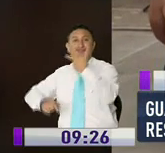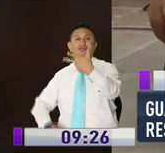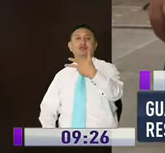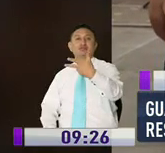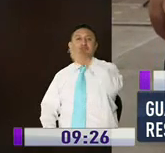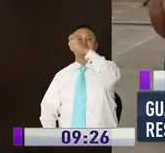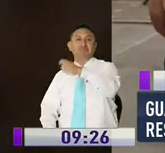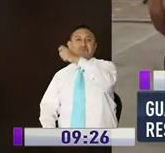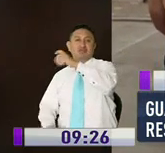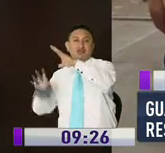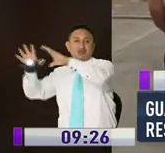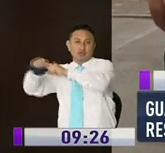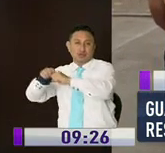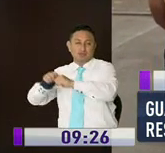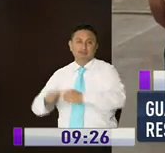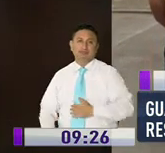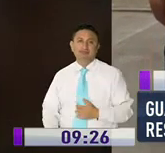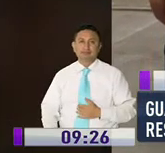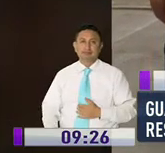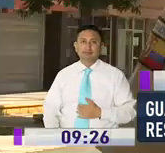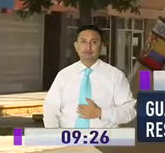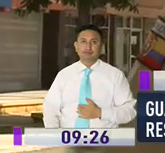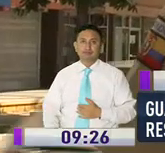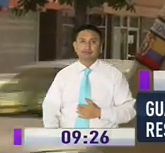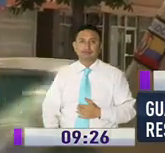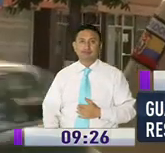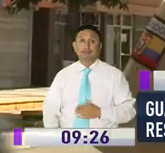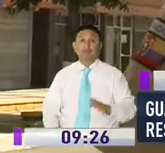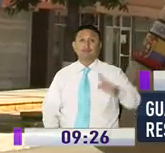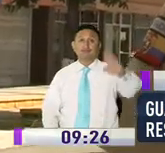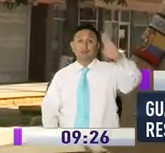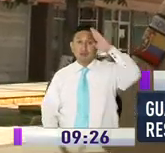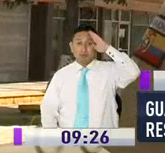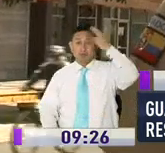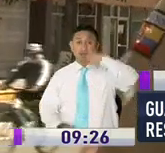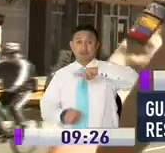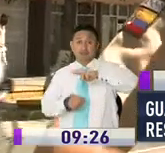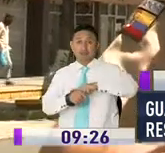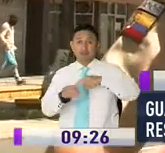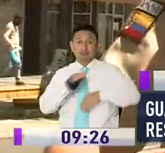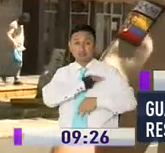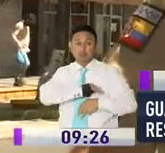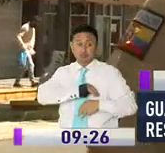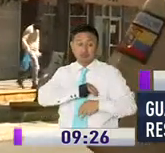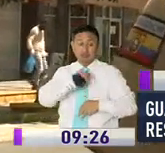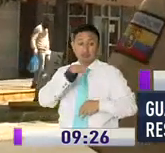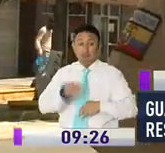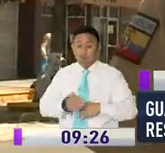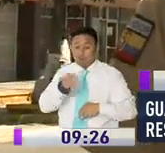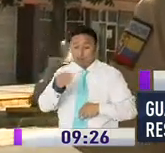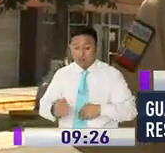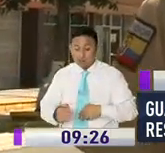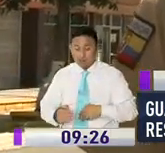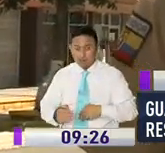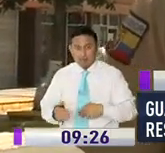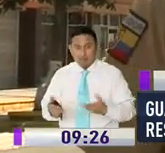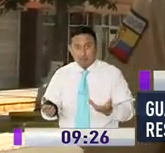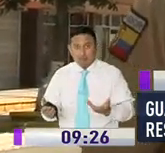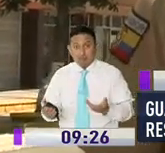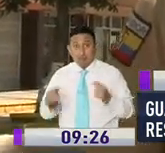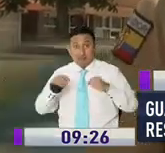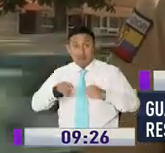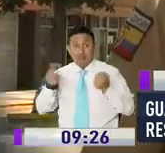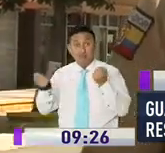a tres de los supuestos agresores. La misión que está cumpliendo la Policía Nacional en la primera línea es justamente la